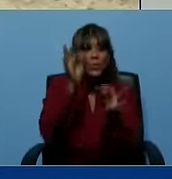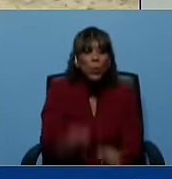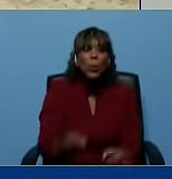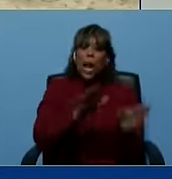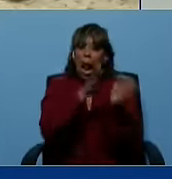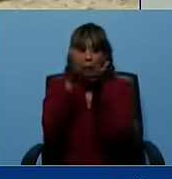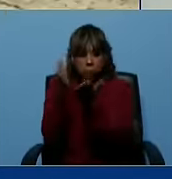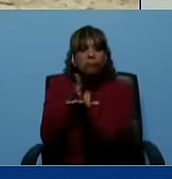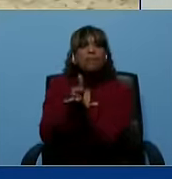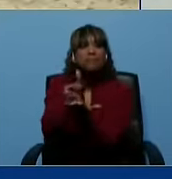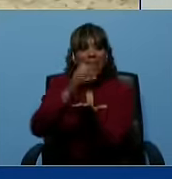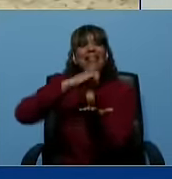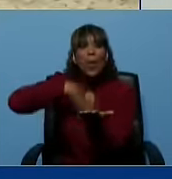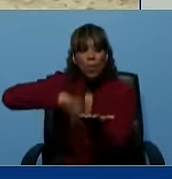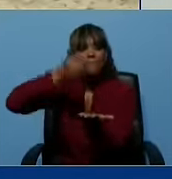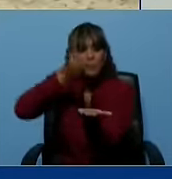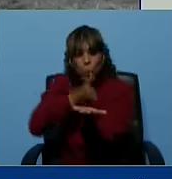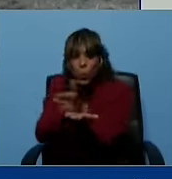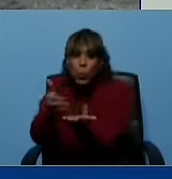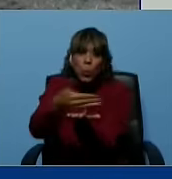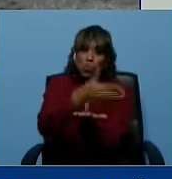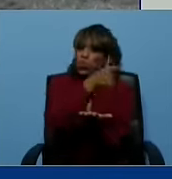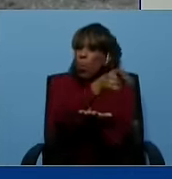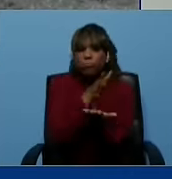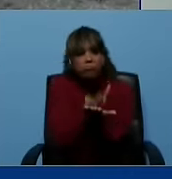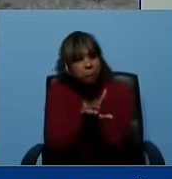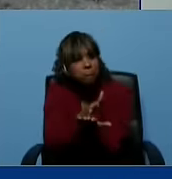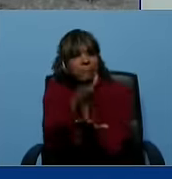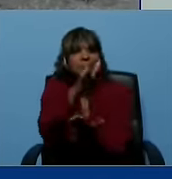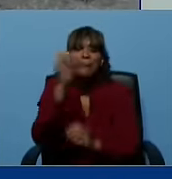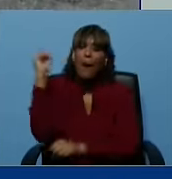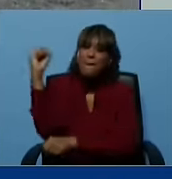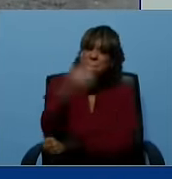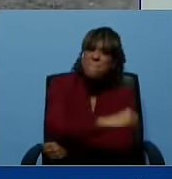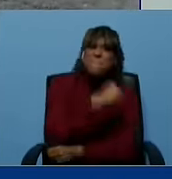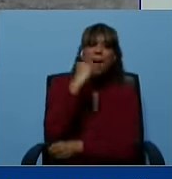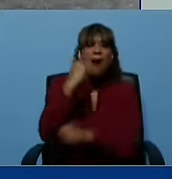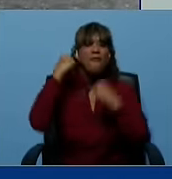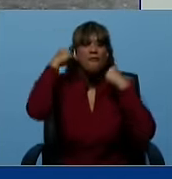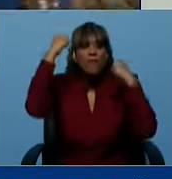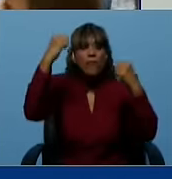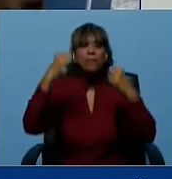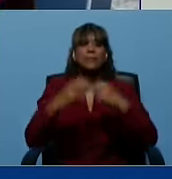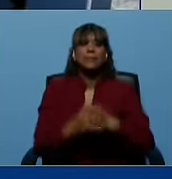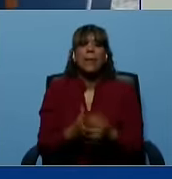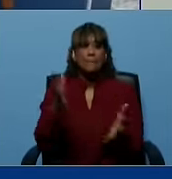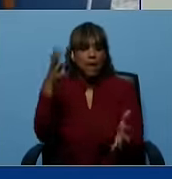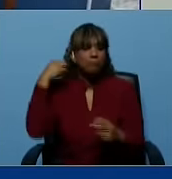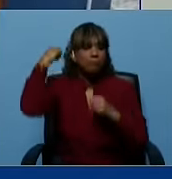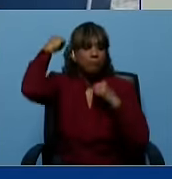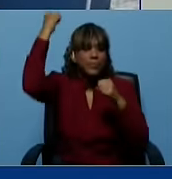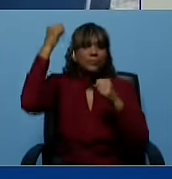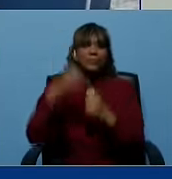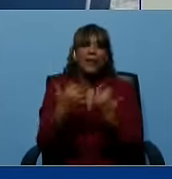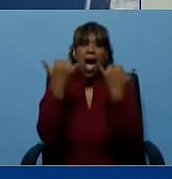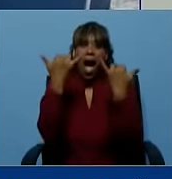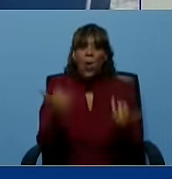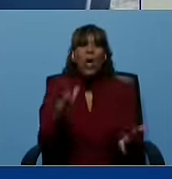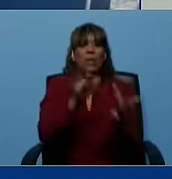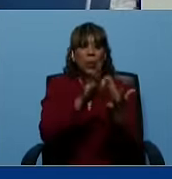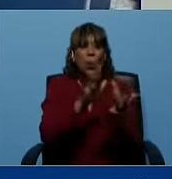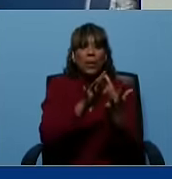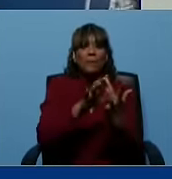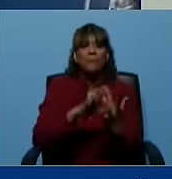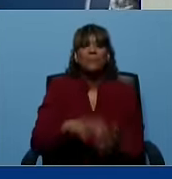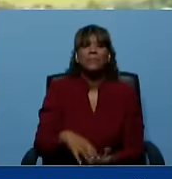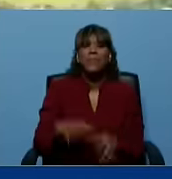del lado correcto de la historia y estamos venciendo. Y seguiremos venciendo. Ahora nos vamos a Caroní, al